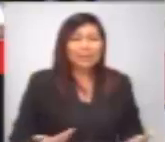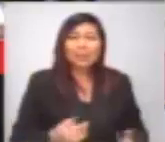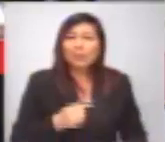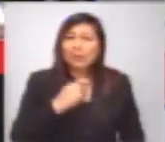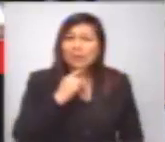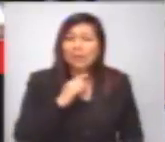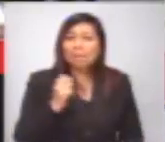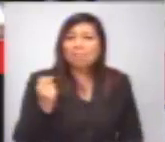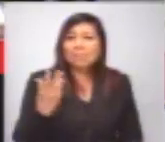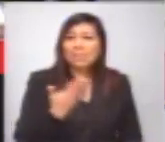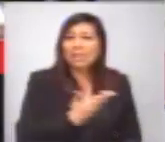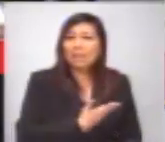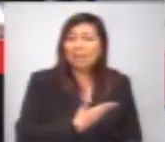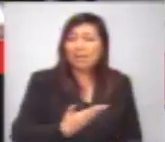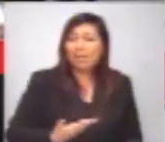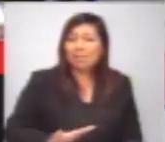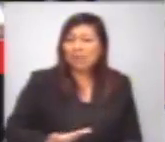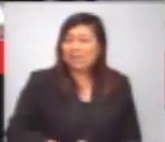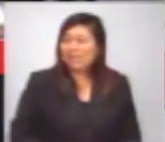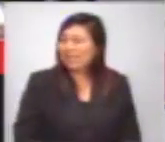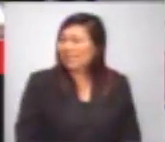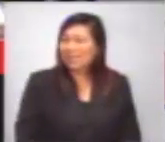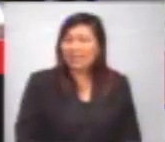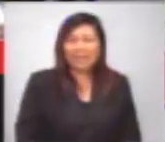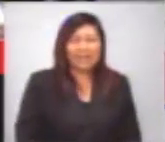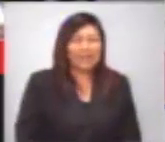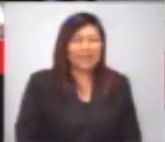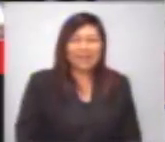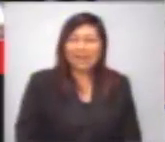la señora vicepresidenta de la República.